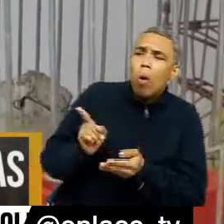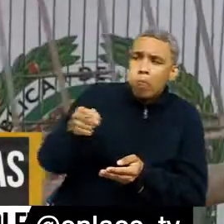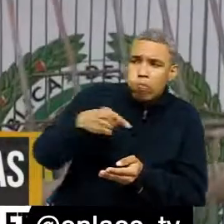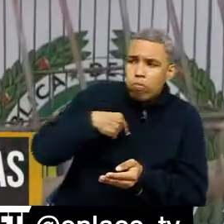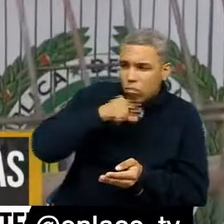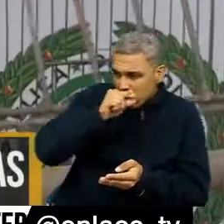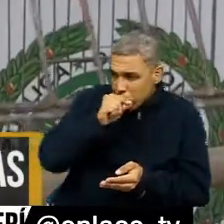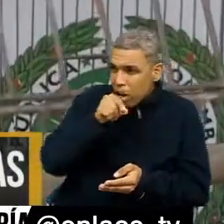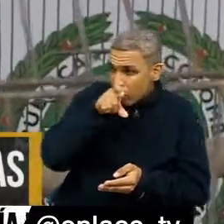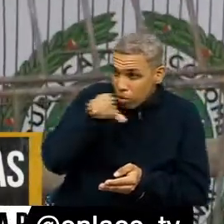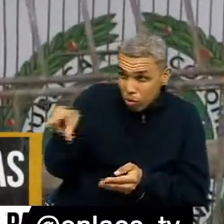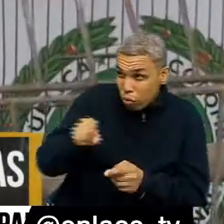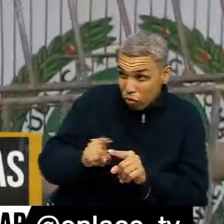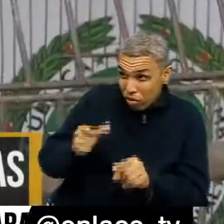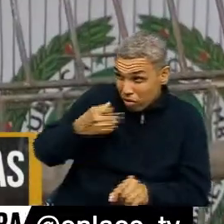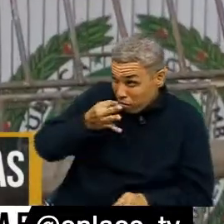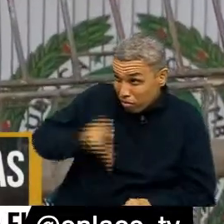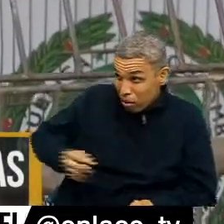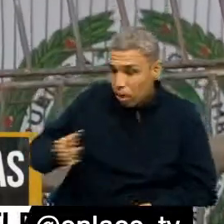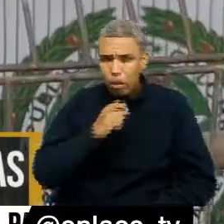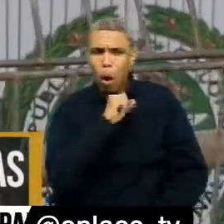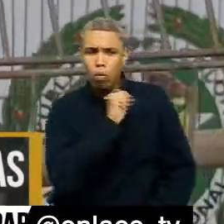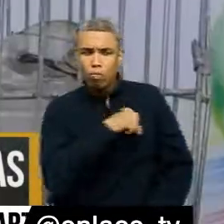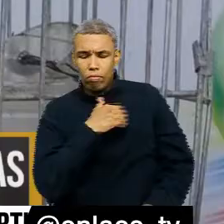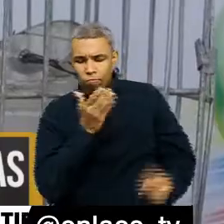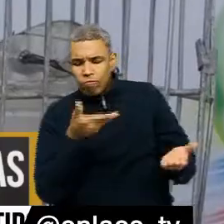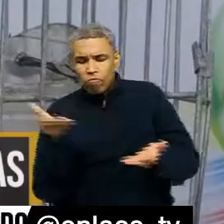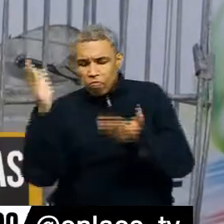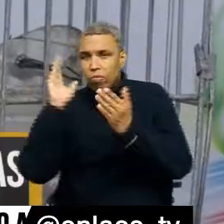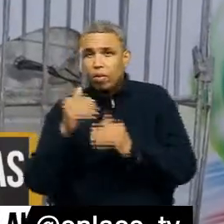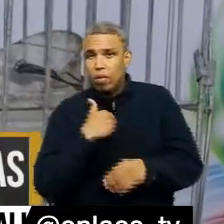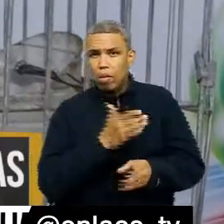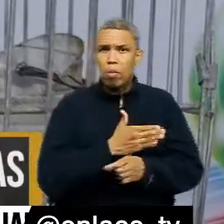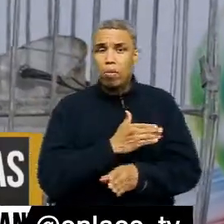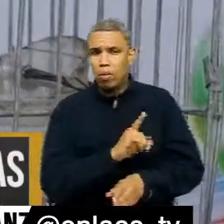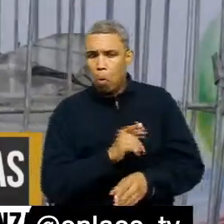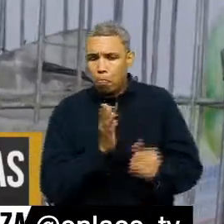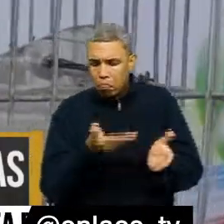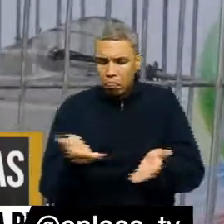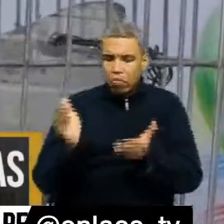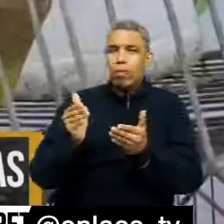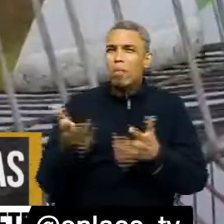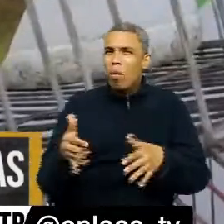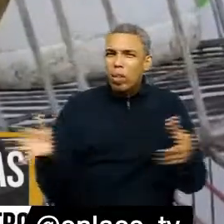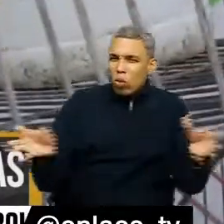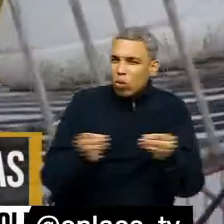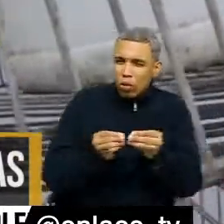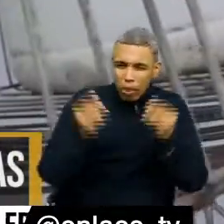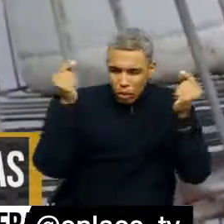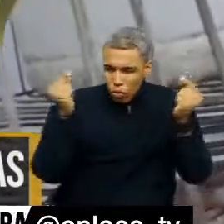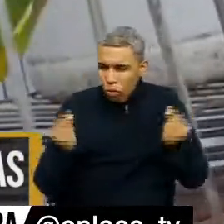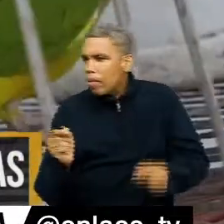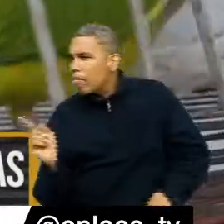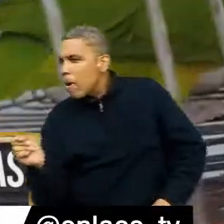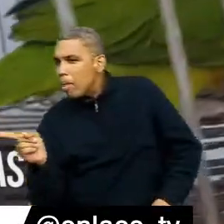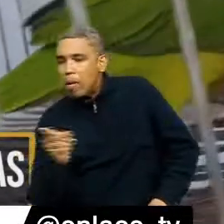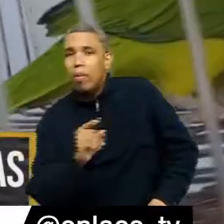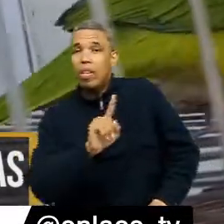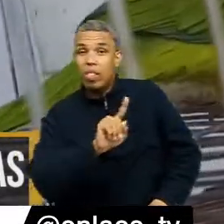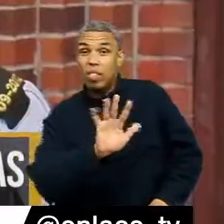azulejos, loros, pericos, canarios, congos, mirlas, entre otras, avaluadas según la policía en 150 millones de